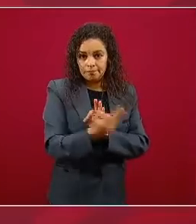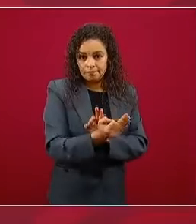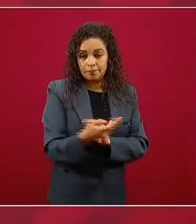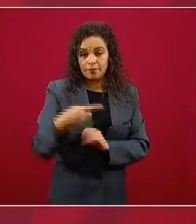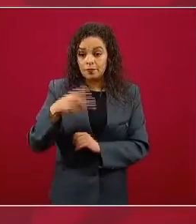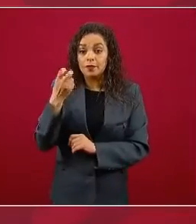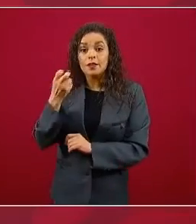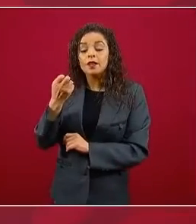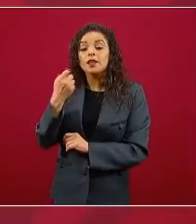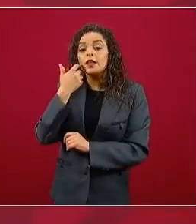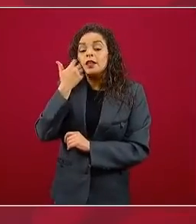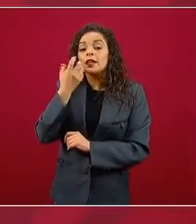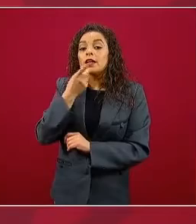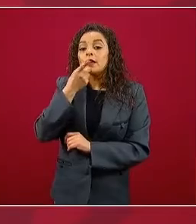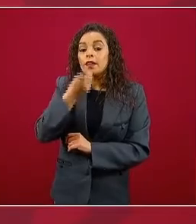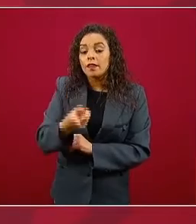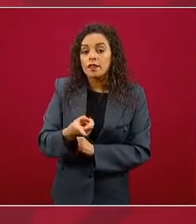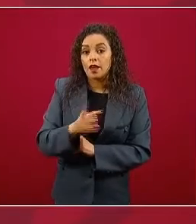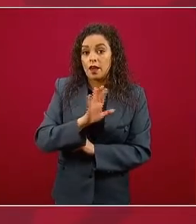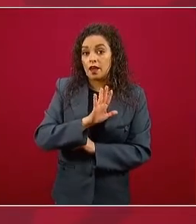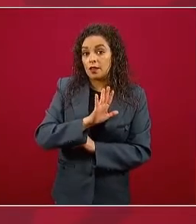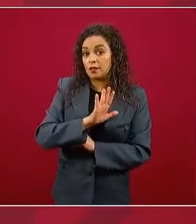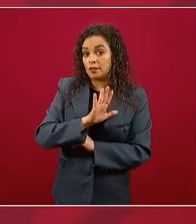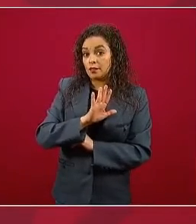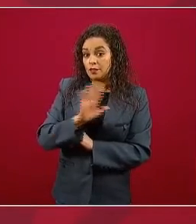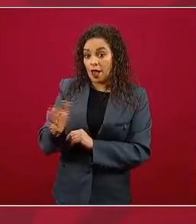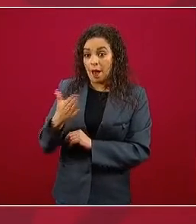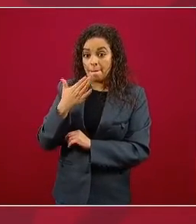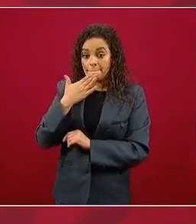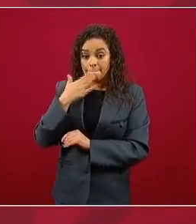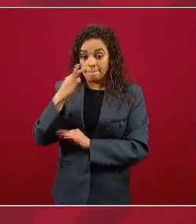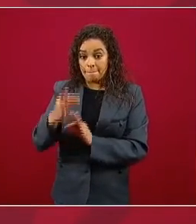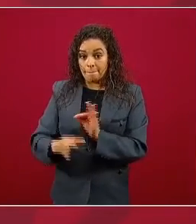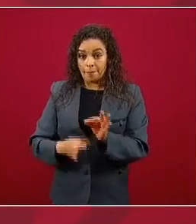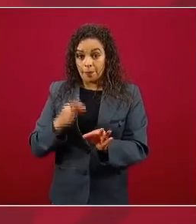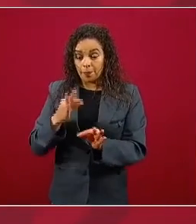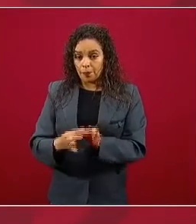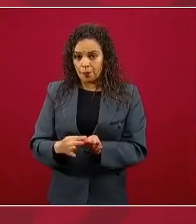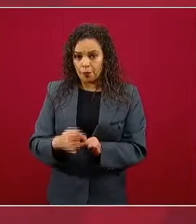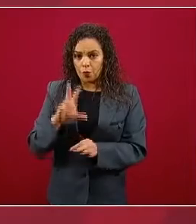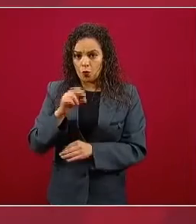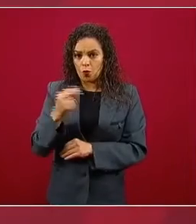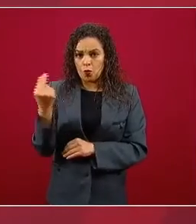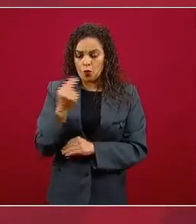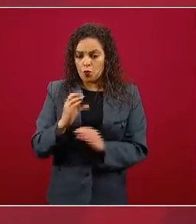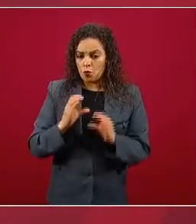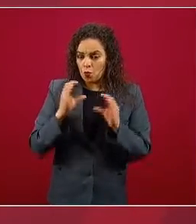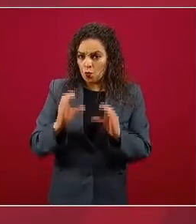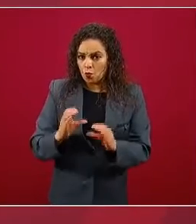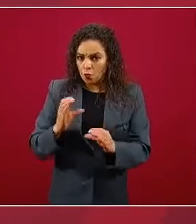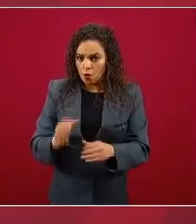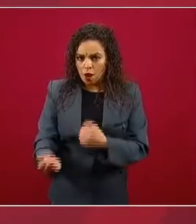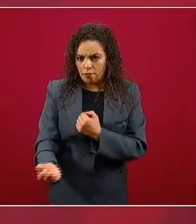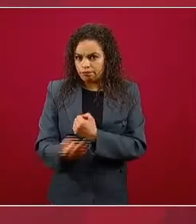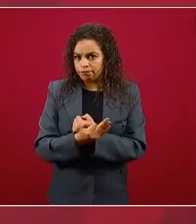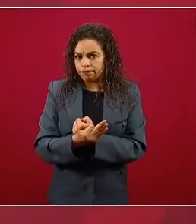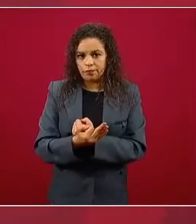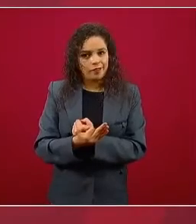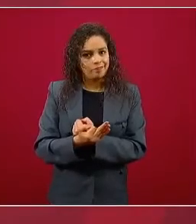se va a abandonar la protección, el cuidado